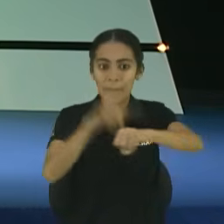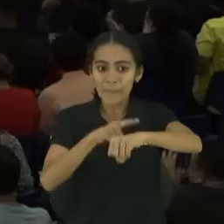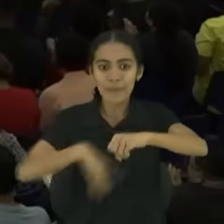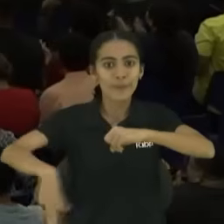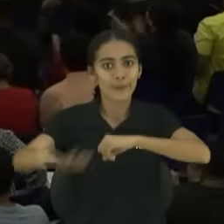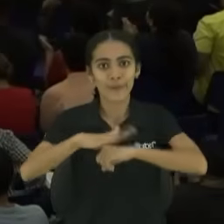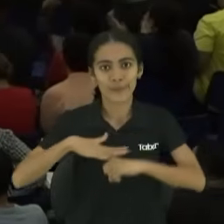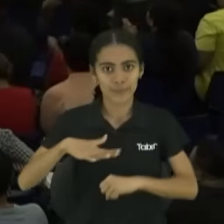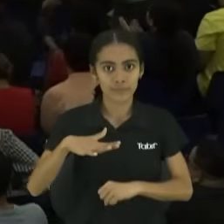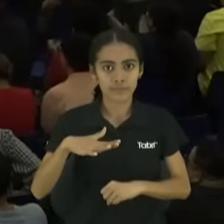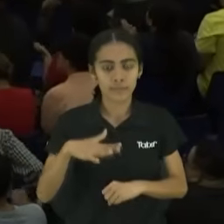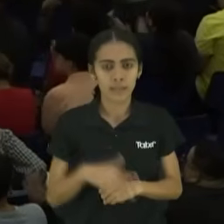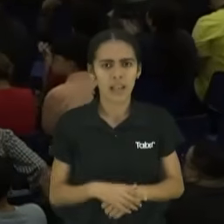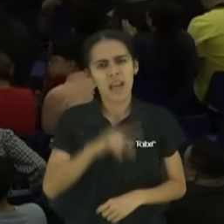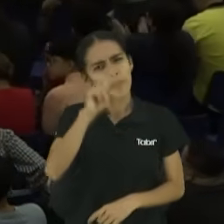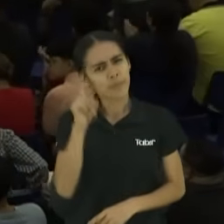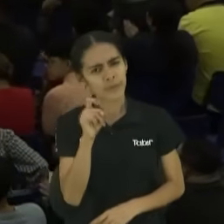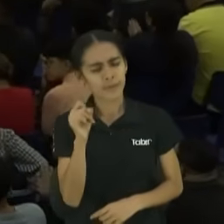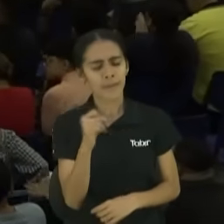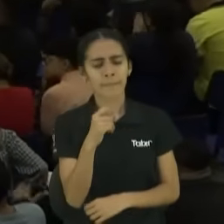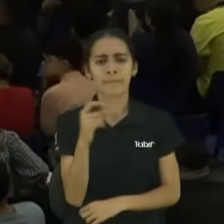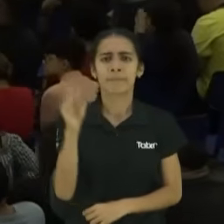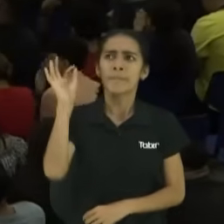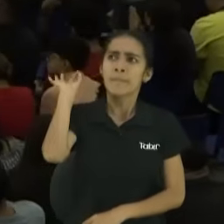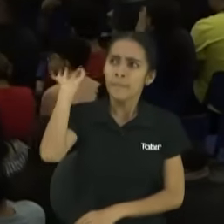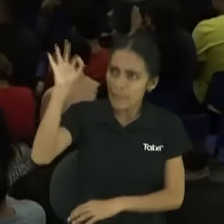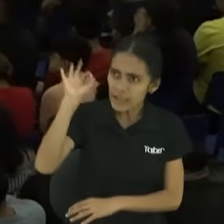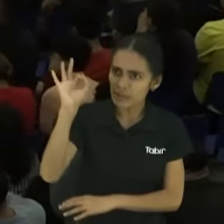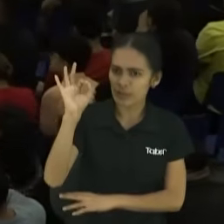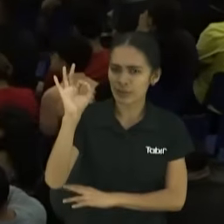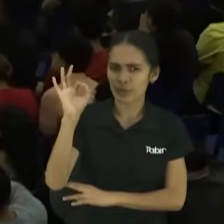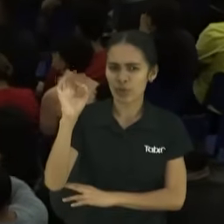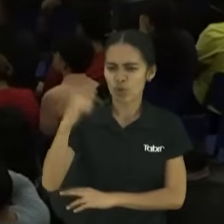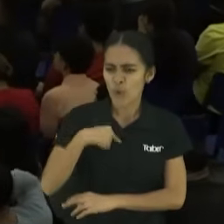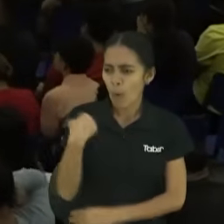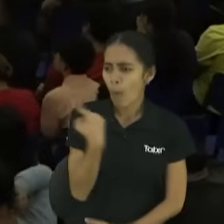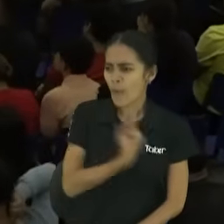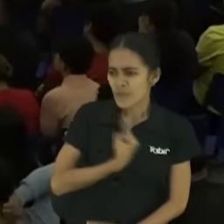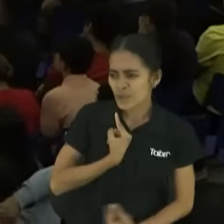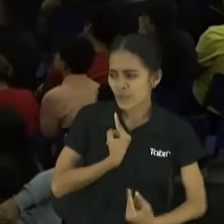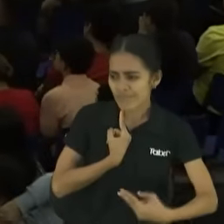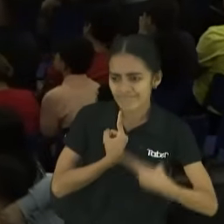corazón. Entonces la pregunta es: pastor, yo me siento solo. No,